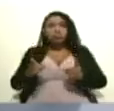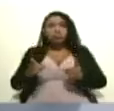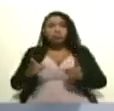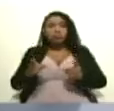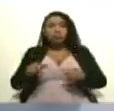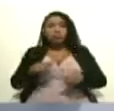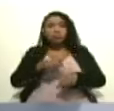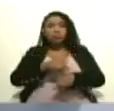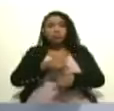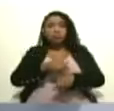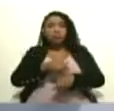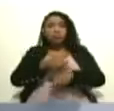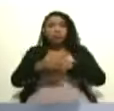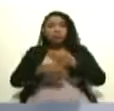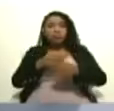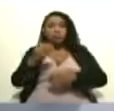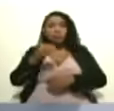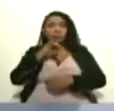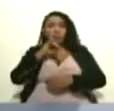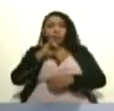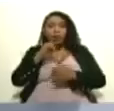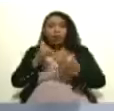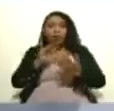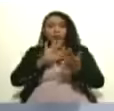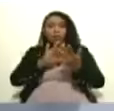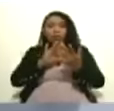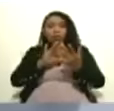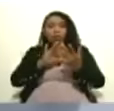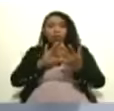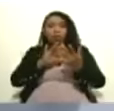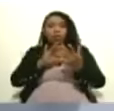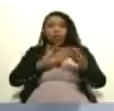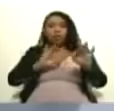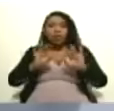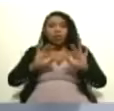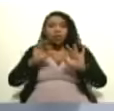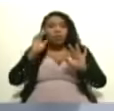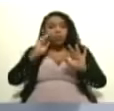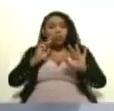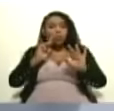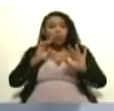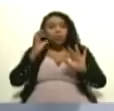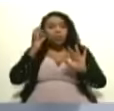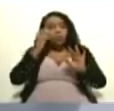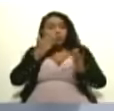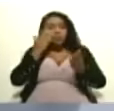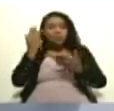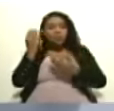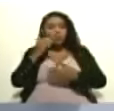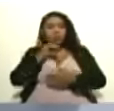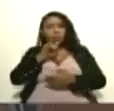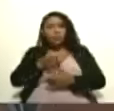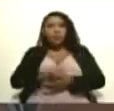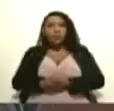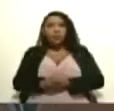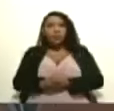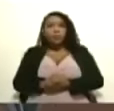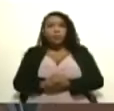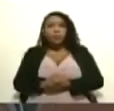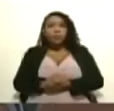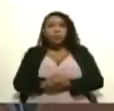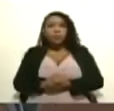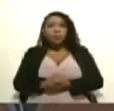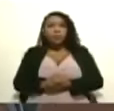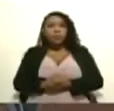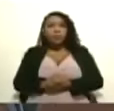a esta hora se genera más información nos vamos al teatro Bolívar con nuestra compañera Mariana mata dugarte adelante compañera Mariana